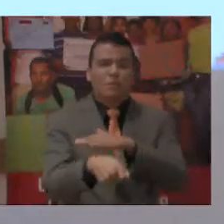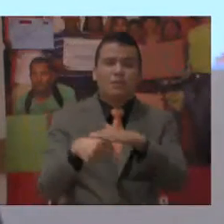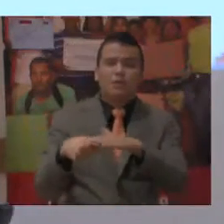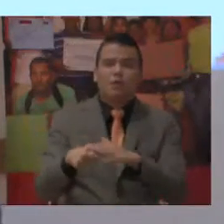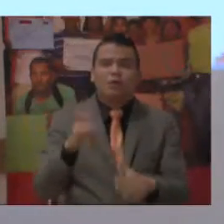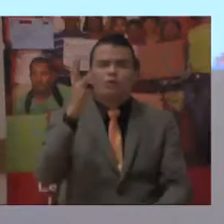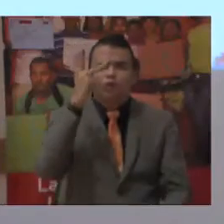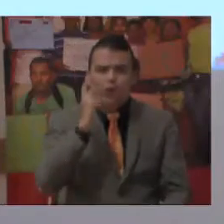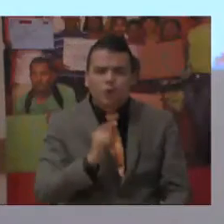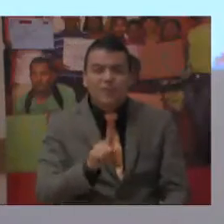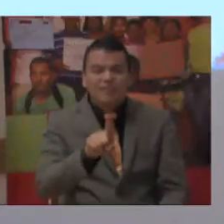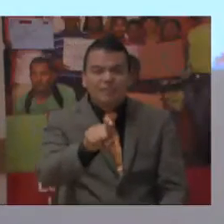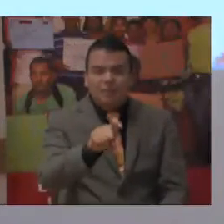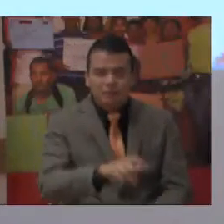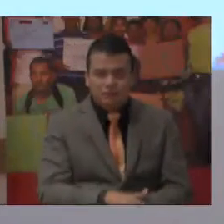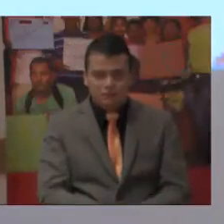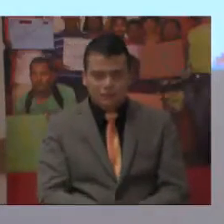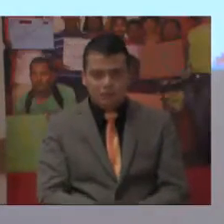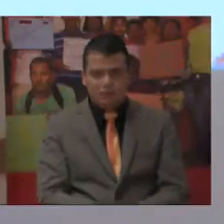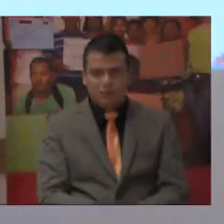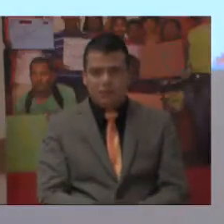Yo creo que es... En promedio no,